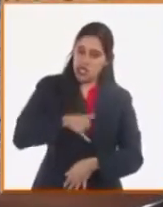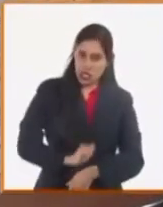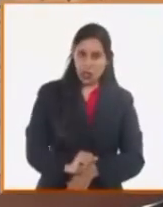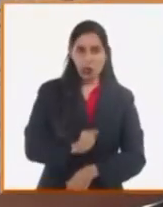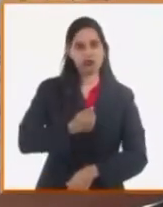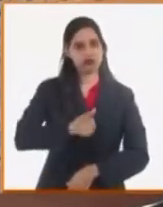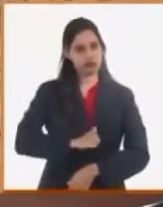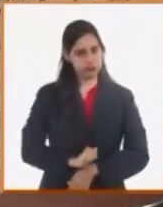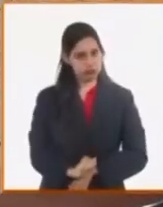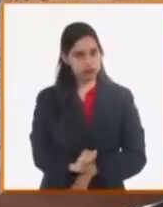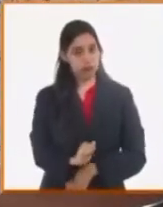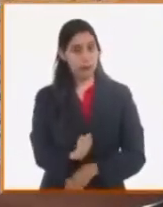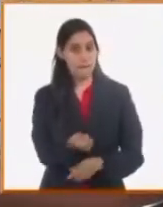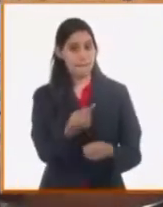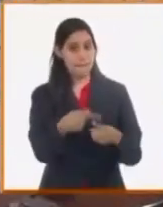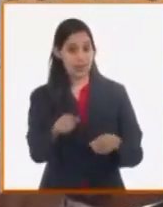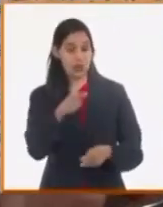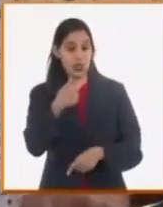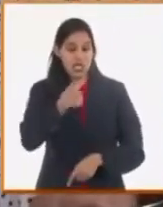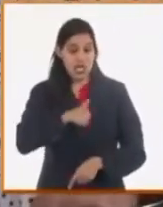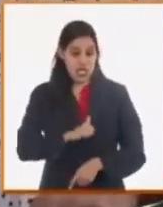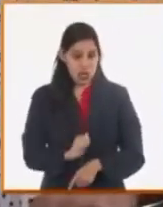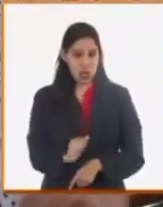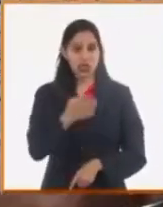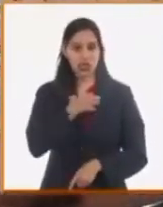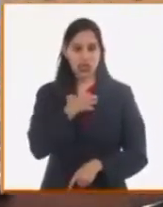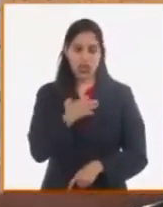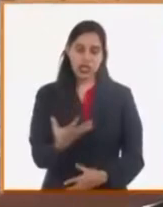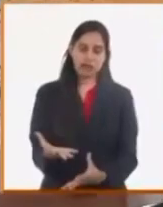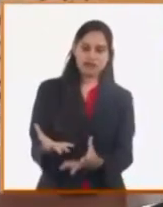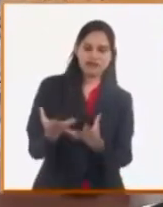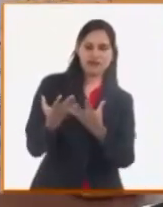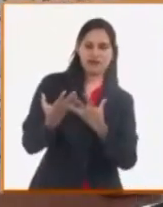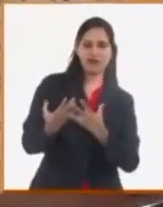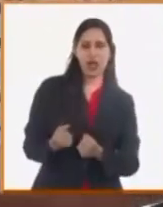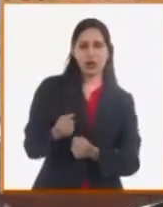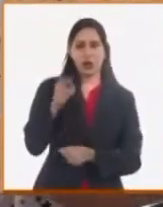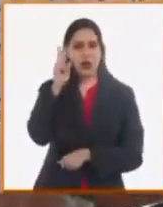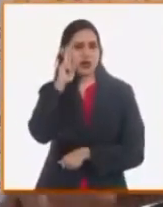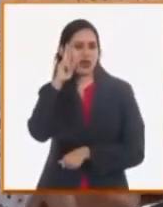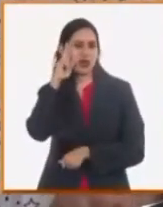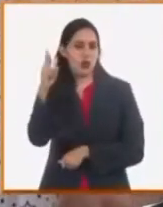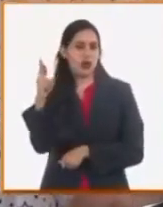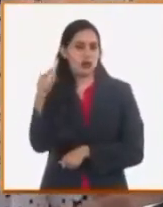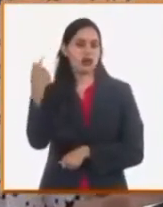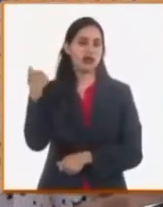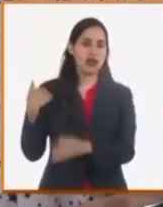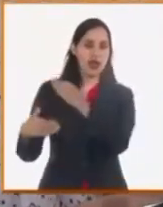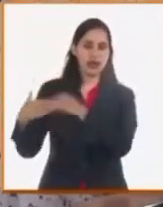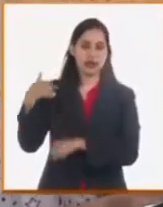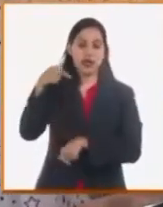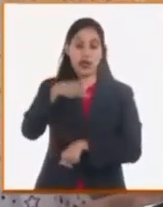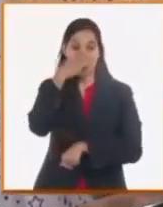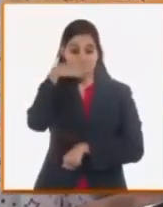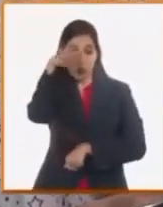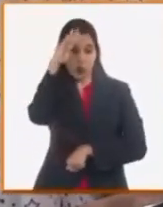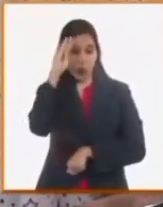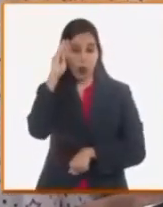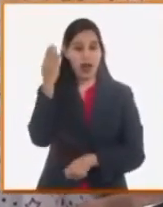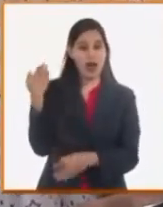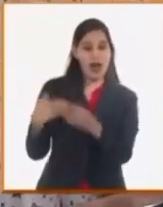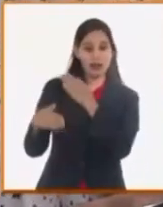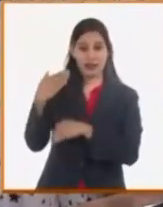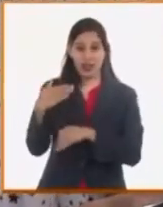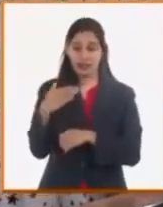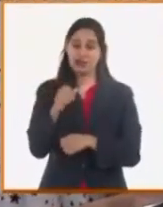y esos hijos reciben una herencia de aquella época en Cuba toda la generación que vivió el durísimo periodo